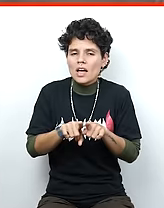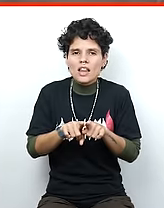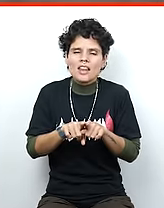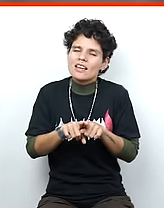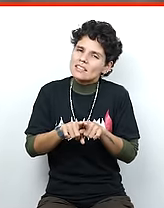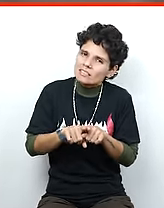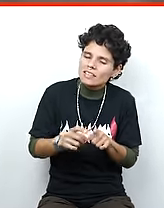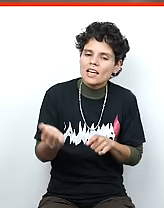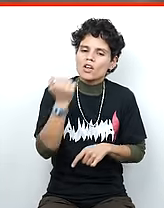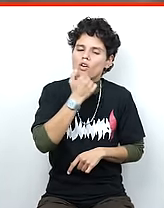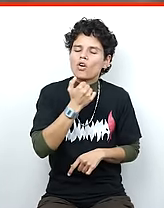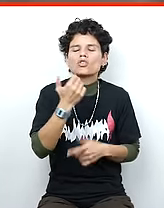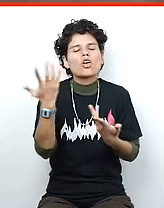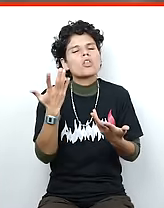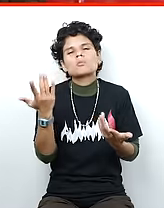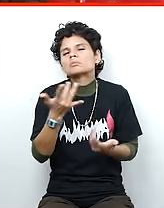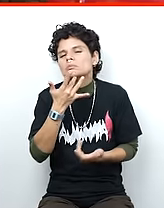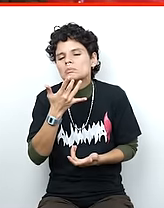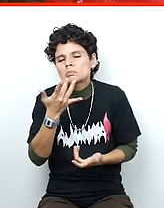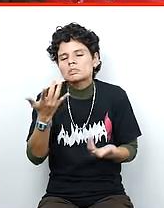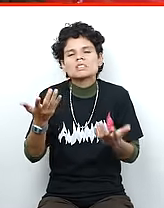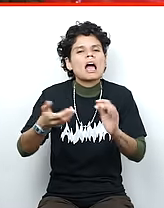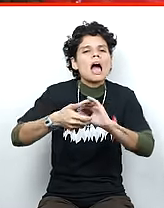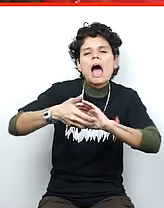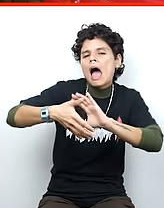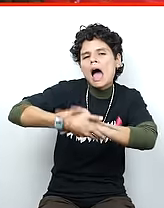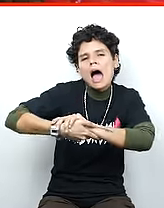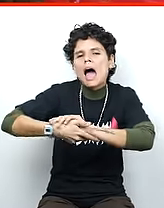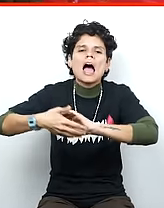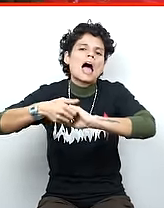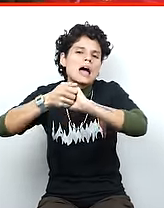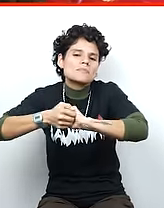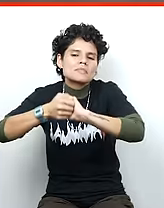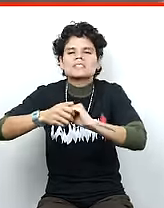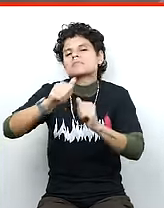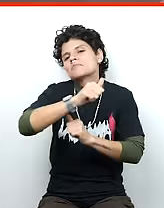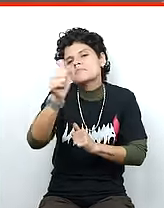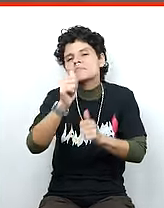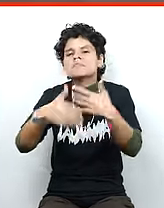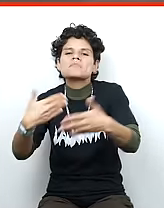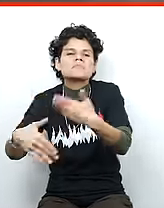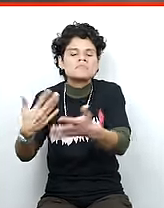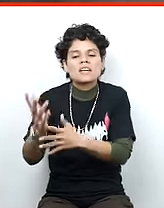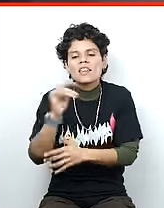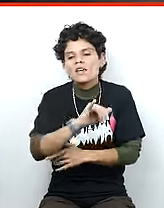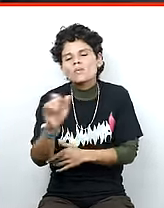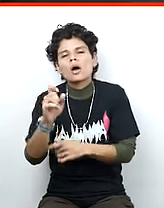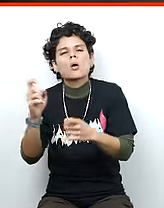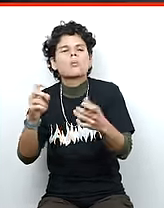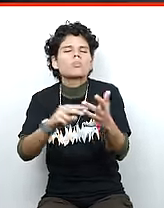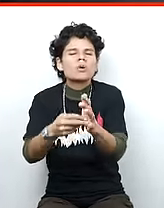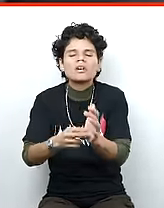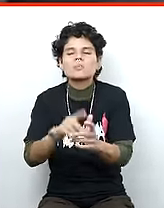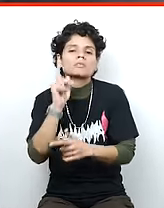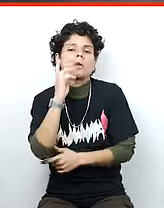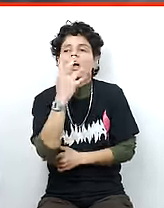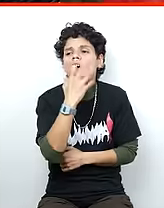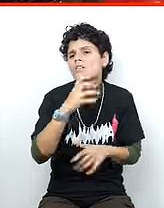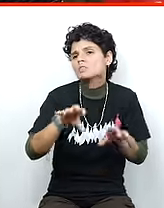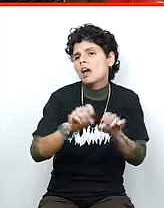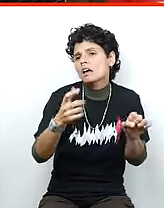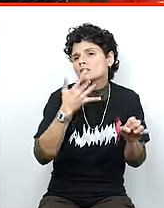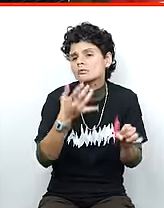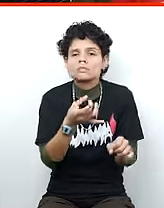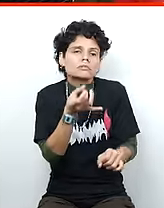muy a los compadres, muy así a los amigos, que ya grame y cuando me pegue te rescato, ¿cachai o no? Y así después quedan las disputas, pasan